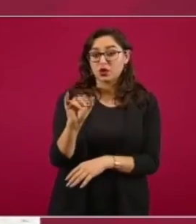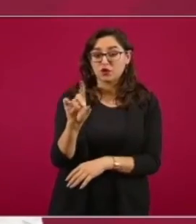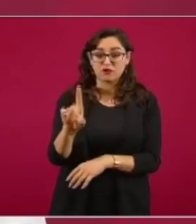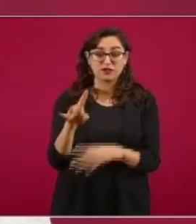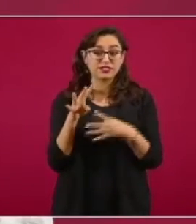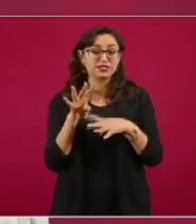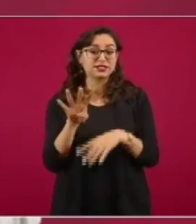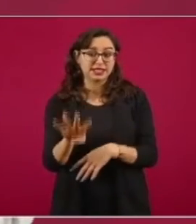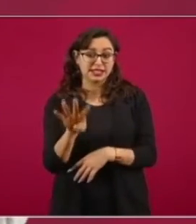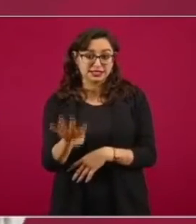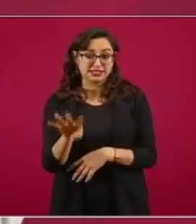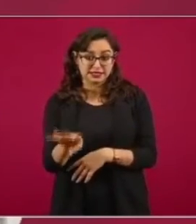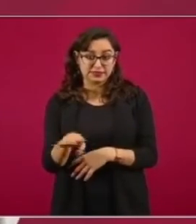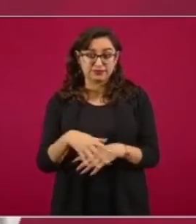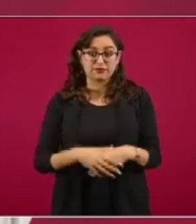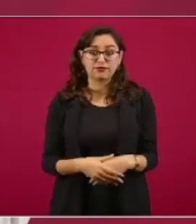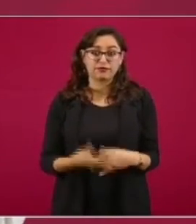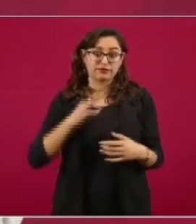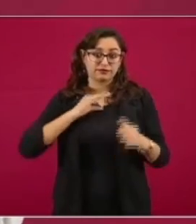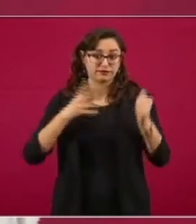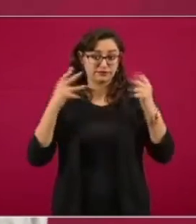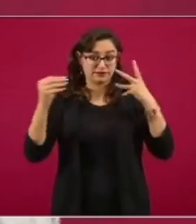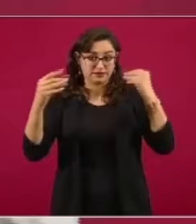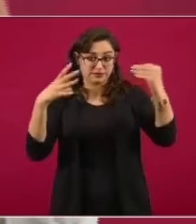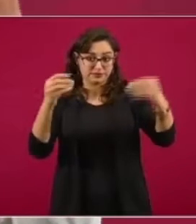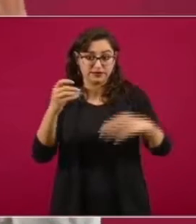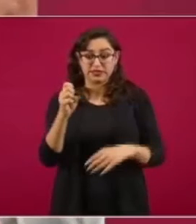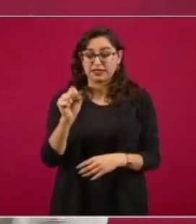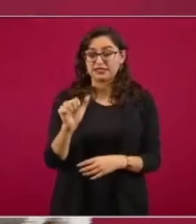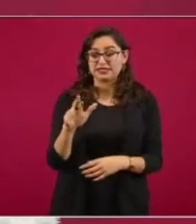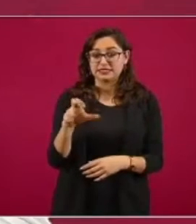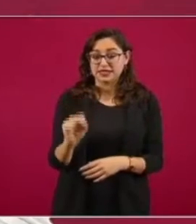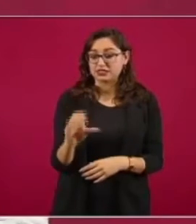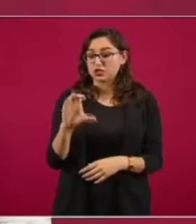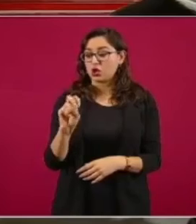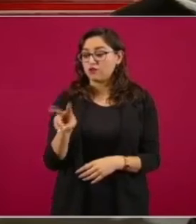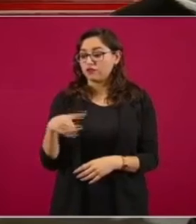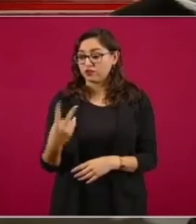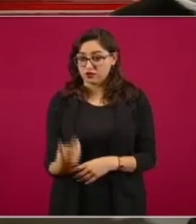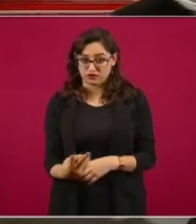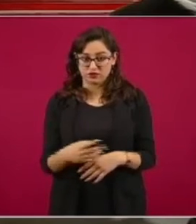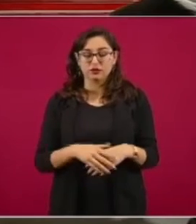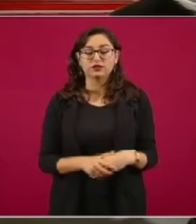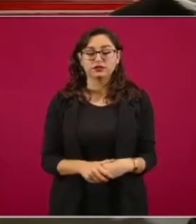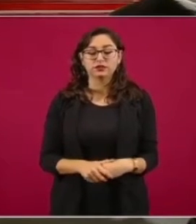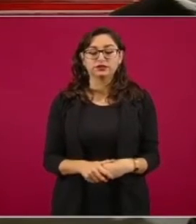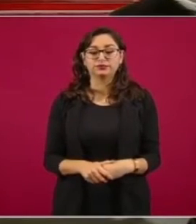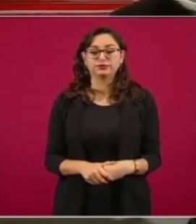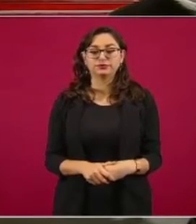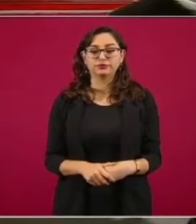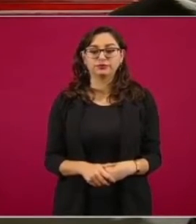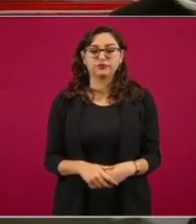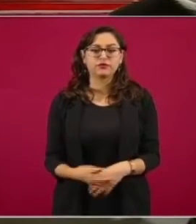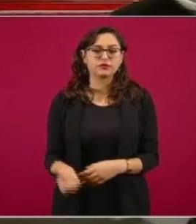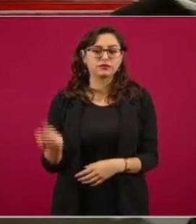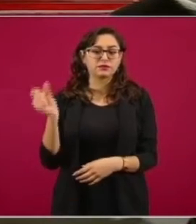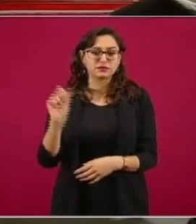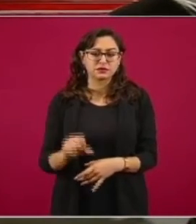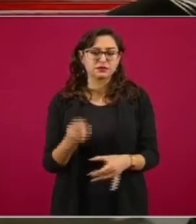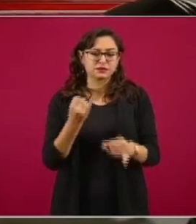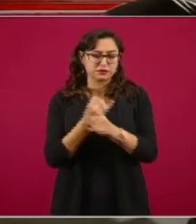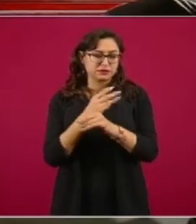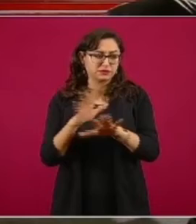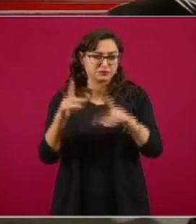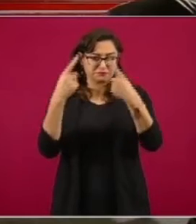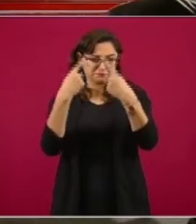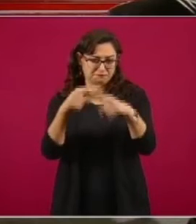pandemia causada por el coronavirus SARS-CoV-2. Y hoy vamos a tener varios elementos que comentar.